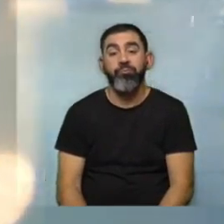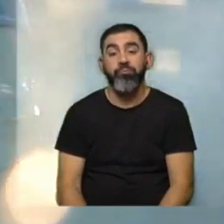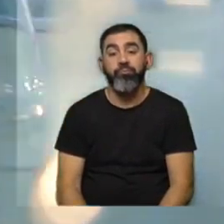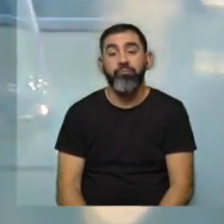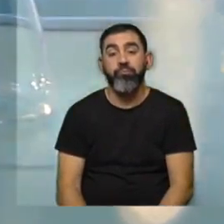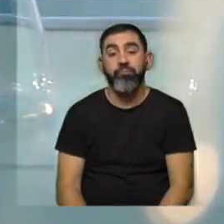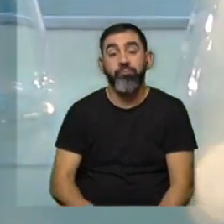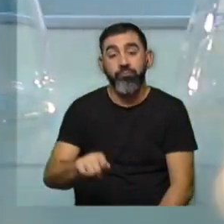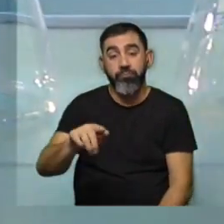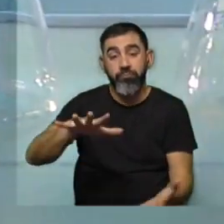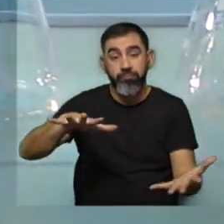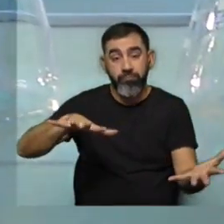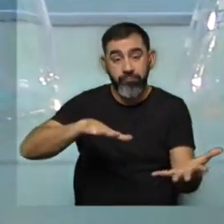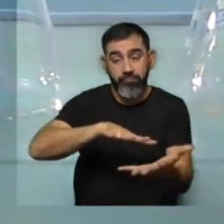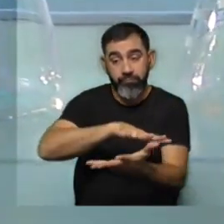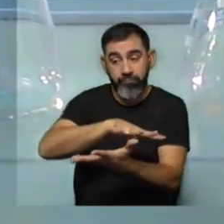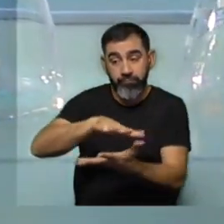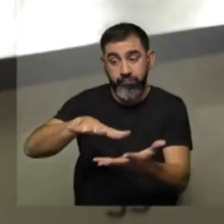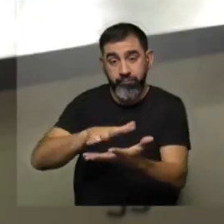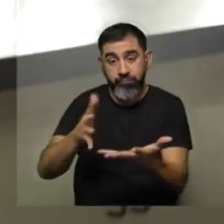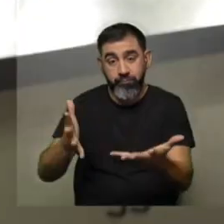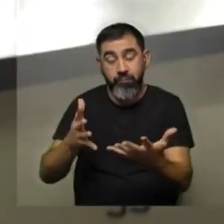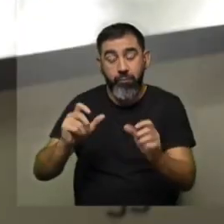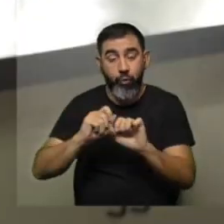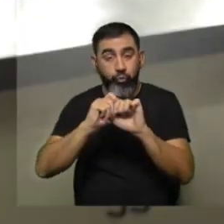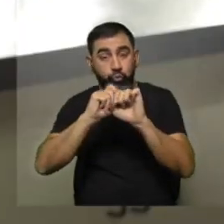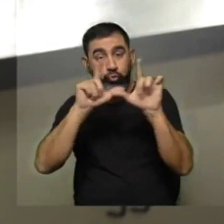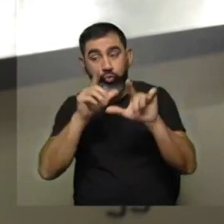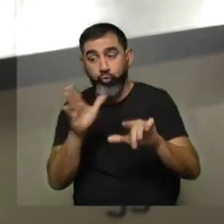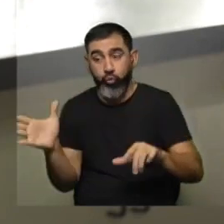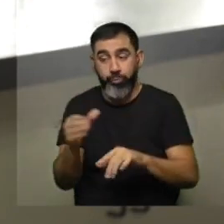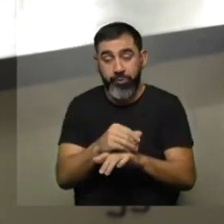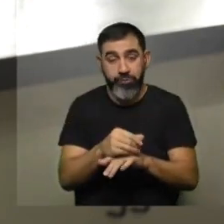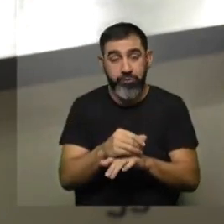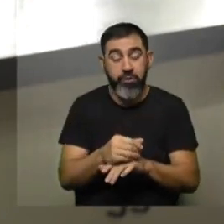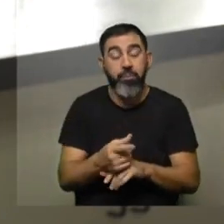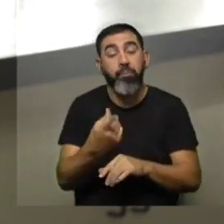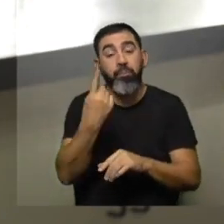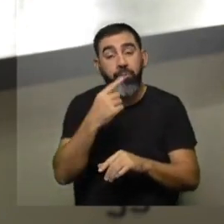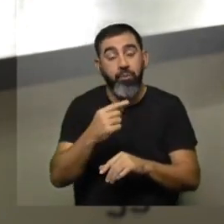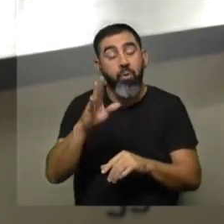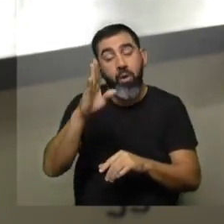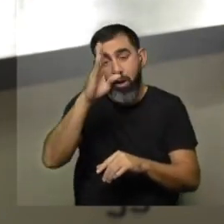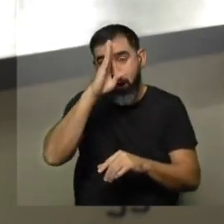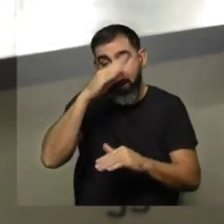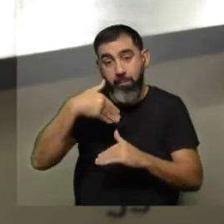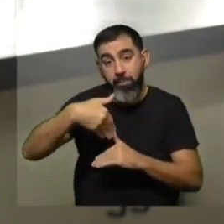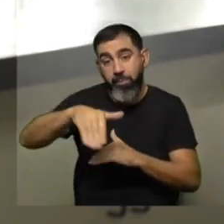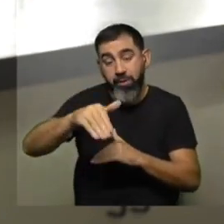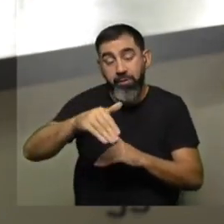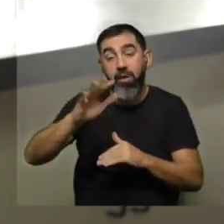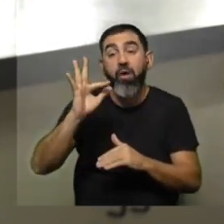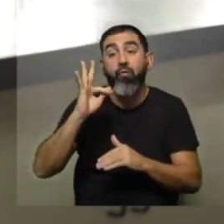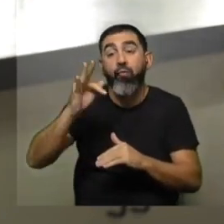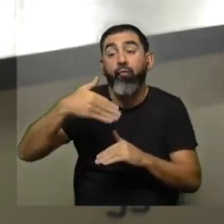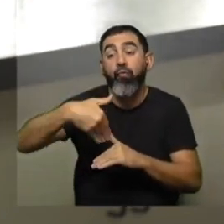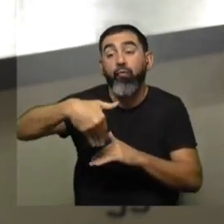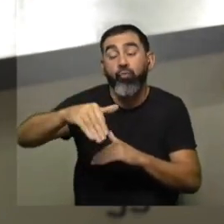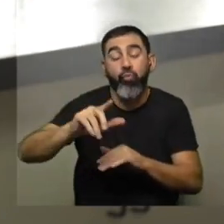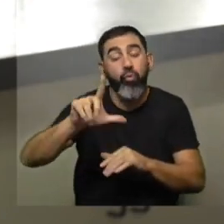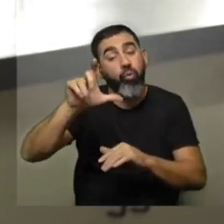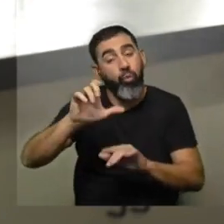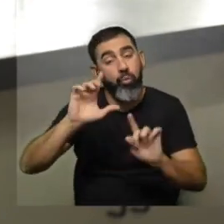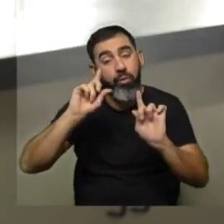Esta situación que tuvimos ahora nos agarró a todos un poco por sorpresa, pero sirve como aprendizaje. Entonces, de acá al futuro está claro